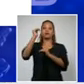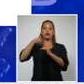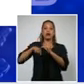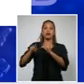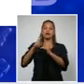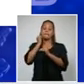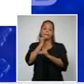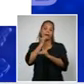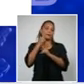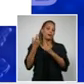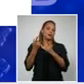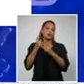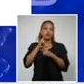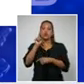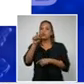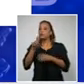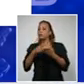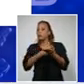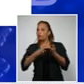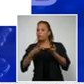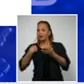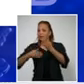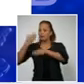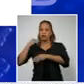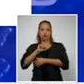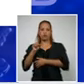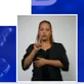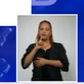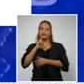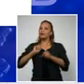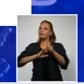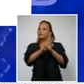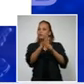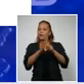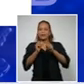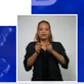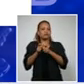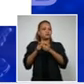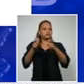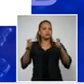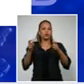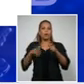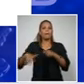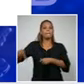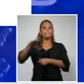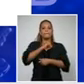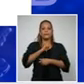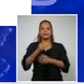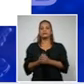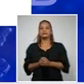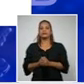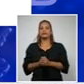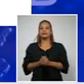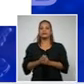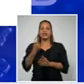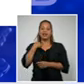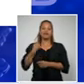en estos últimos 15 días, sino en la pandemia que venimos enfrentando desde el año anterior.